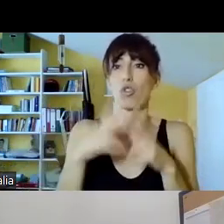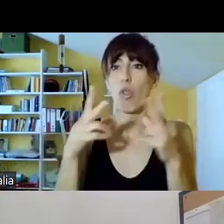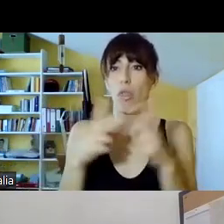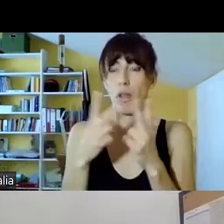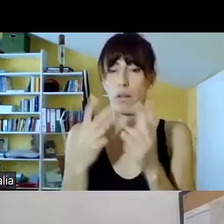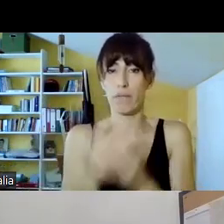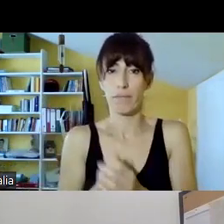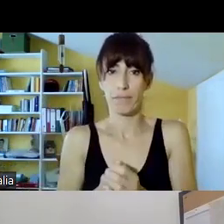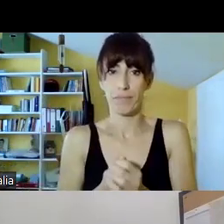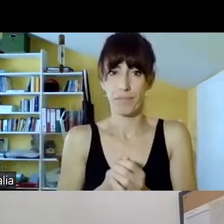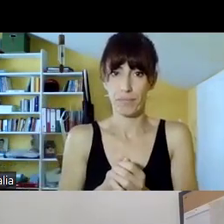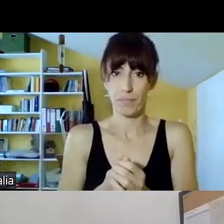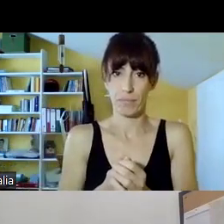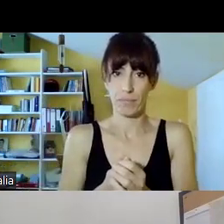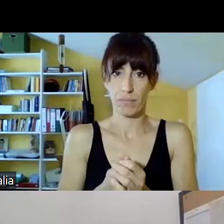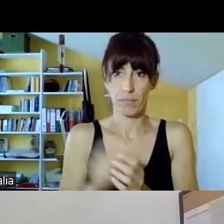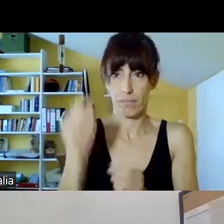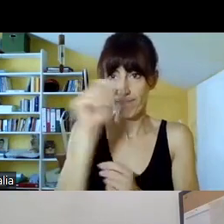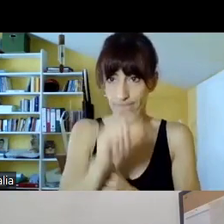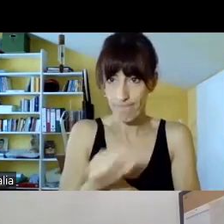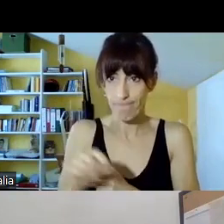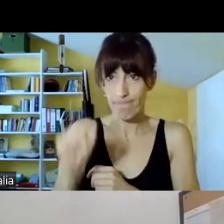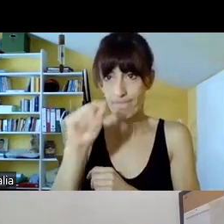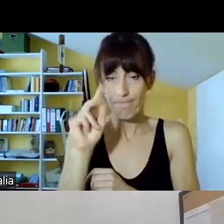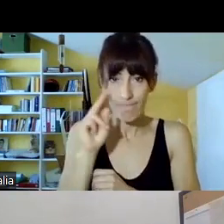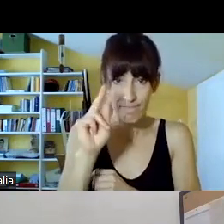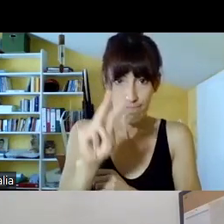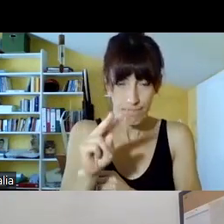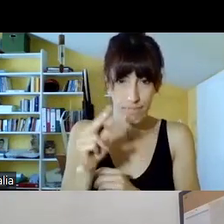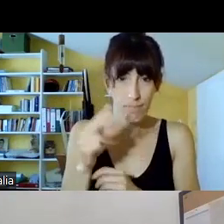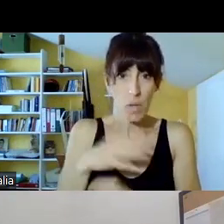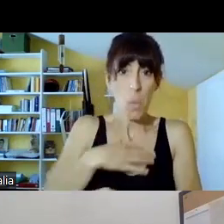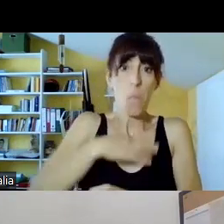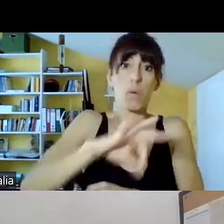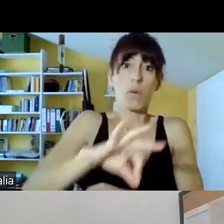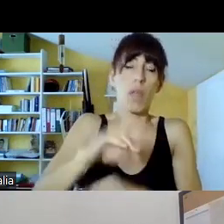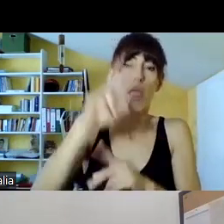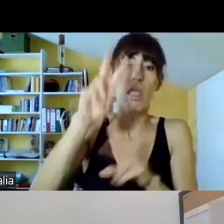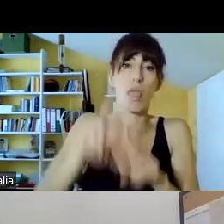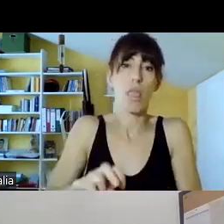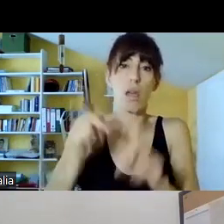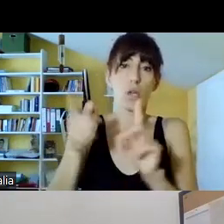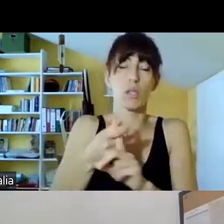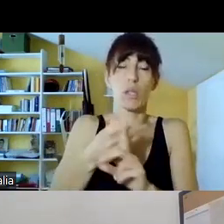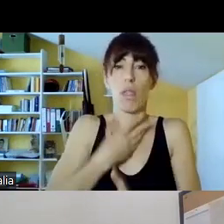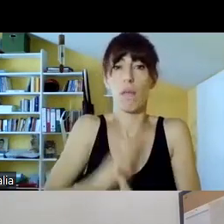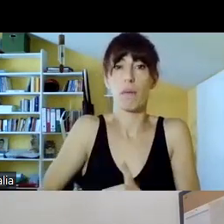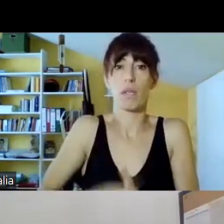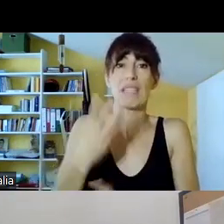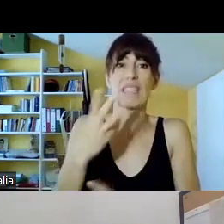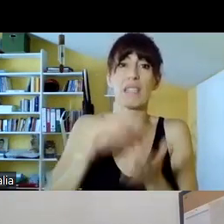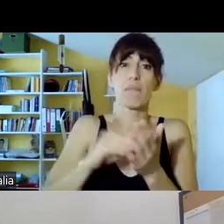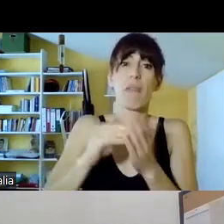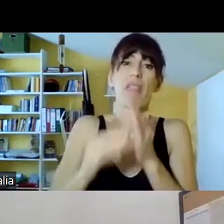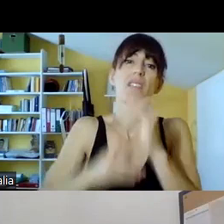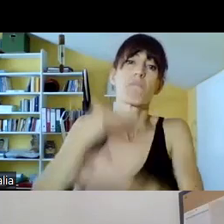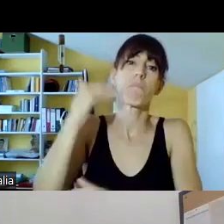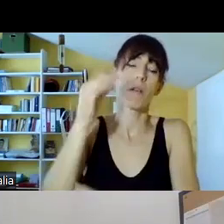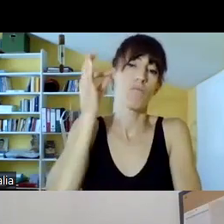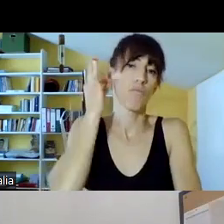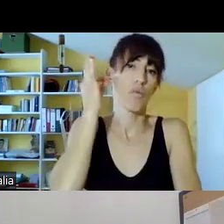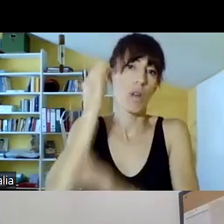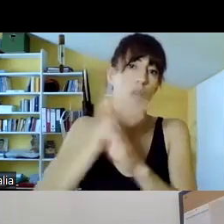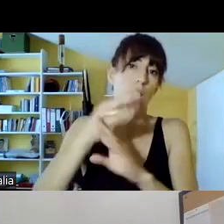Aquí podemos ver cómo la probabilidad de ser diagnosticadas de depresión es más de 3 veces superior en las mujeres de